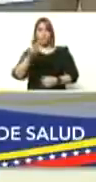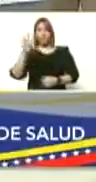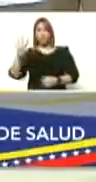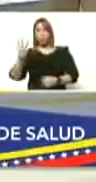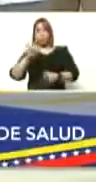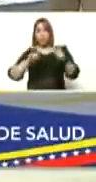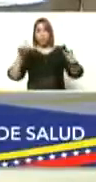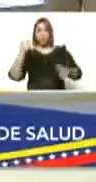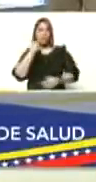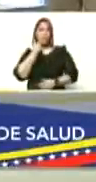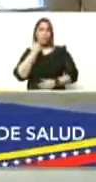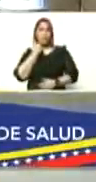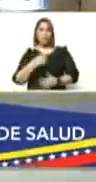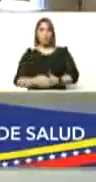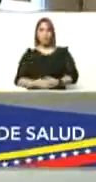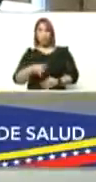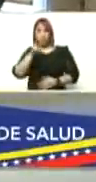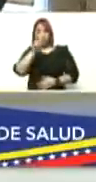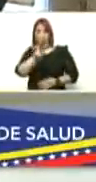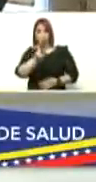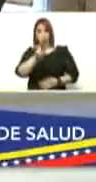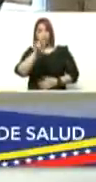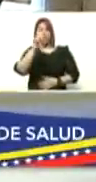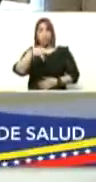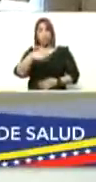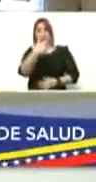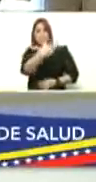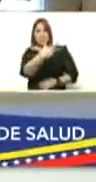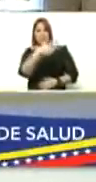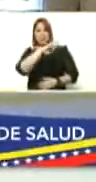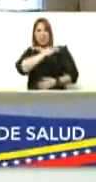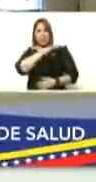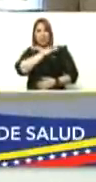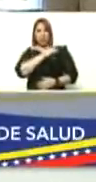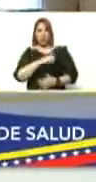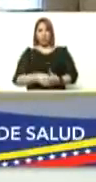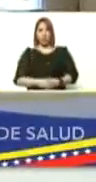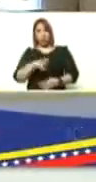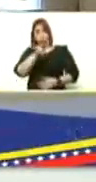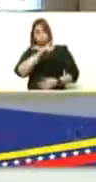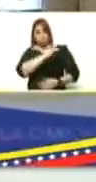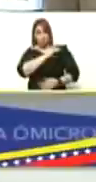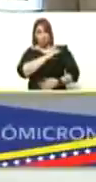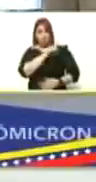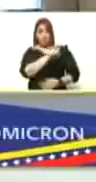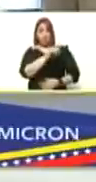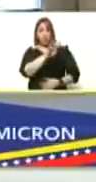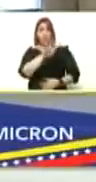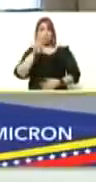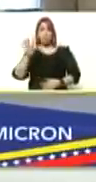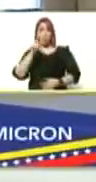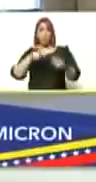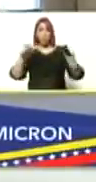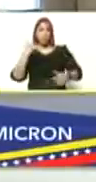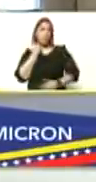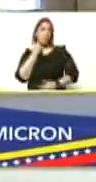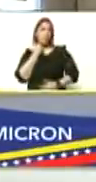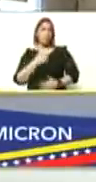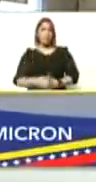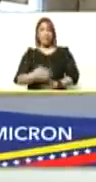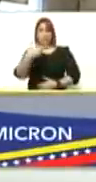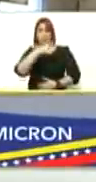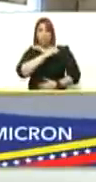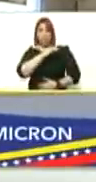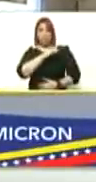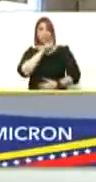casos. El 2 y 3 de enero, el 2 de enero, 144 casos. El 3 de